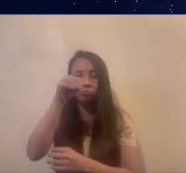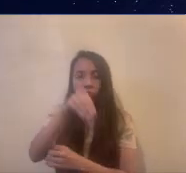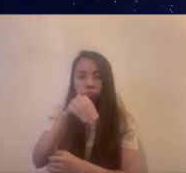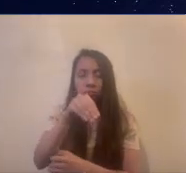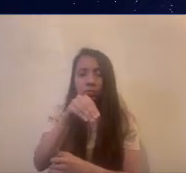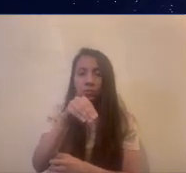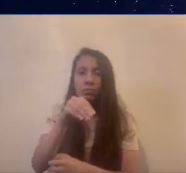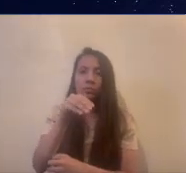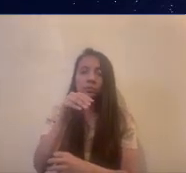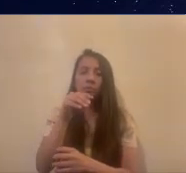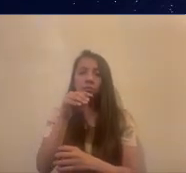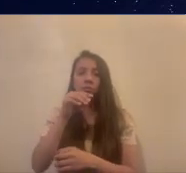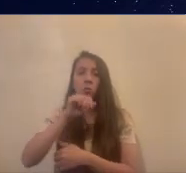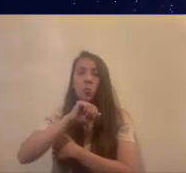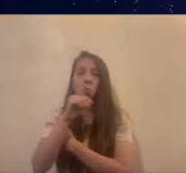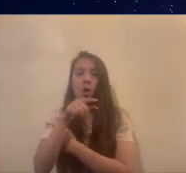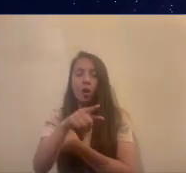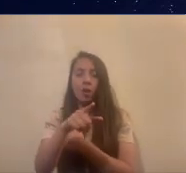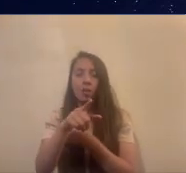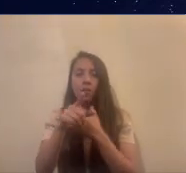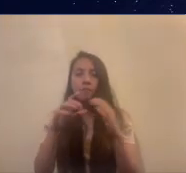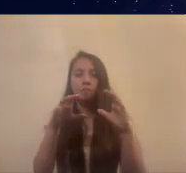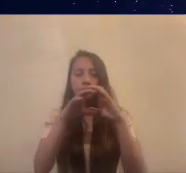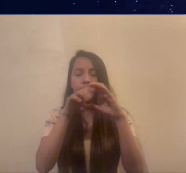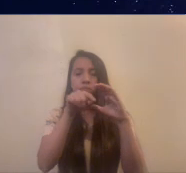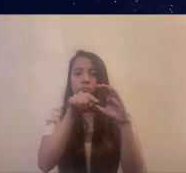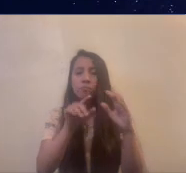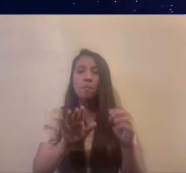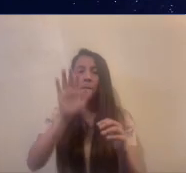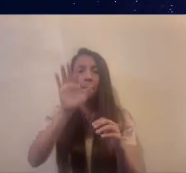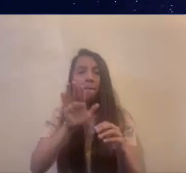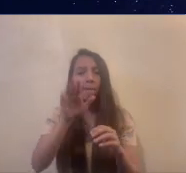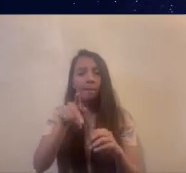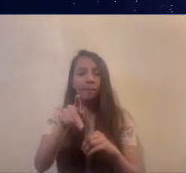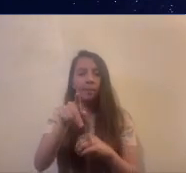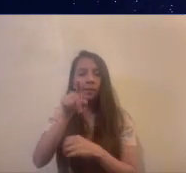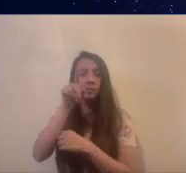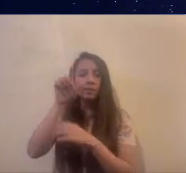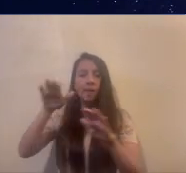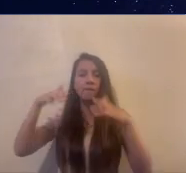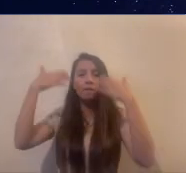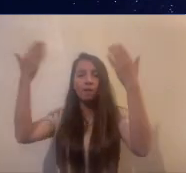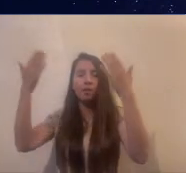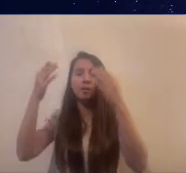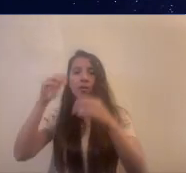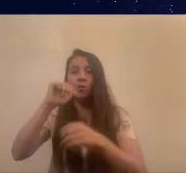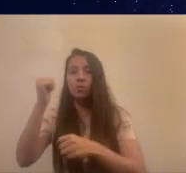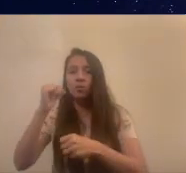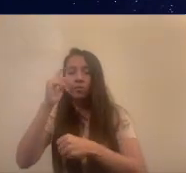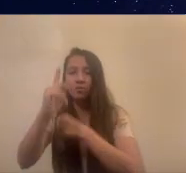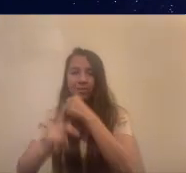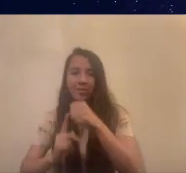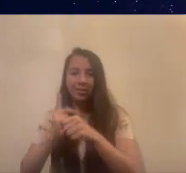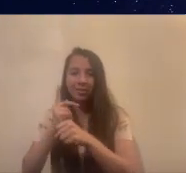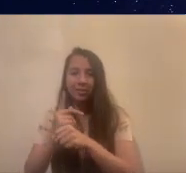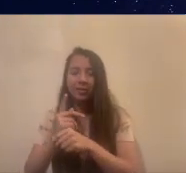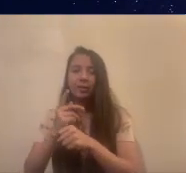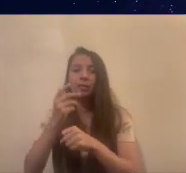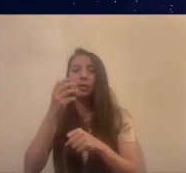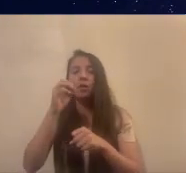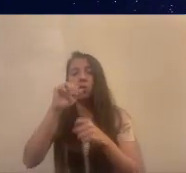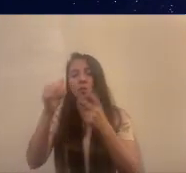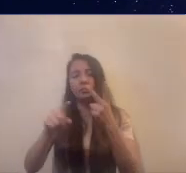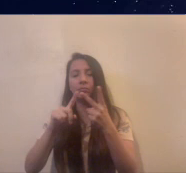cámara de vacío, que se llegó a simular superficies lunares y marcianas, 8 horas superficies asteroidales y 16 horas de